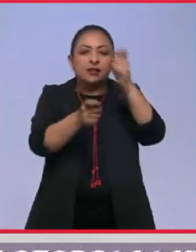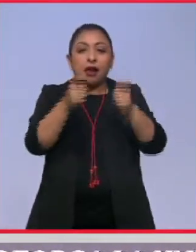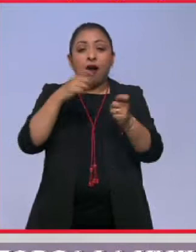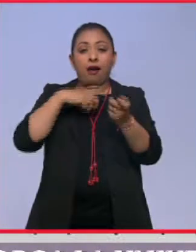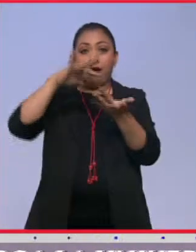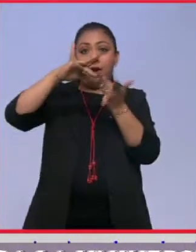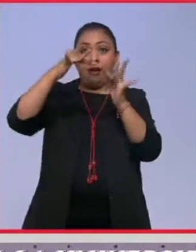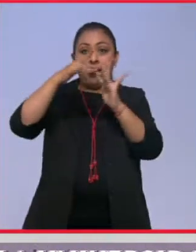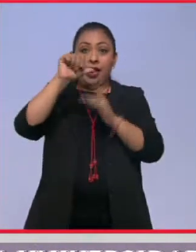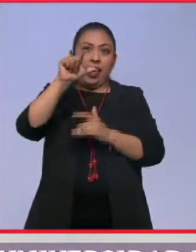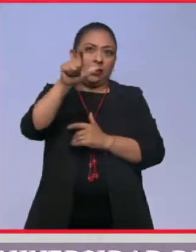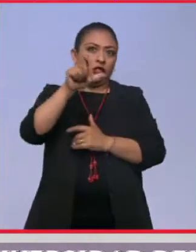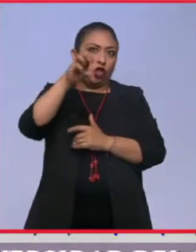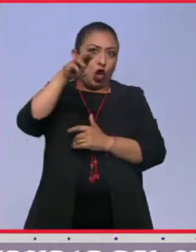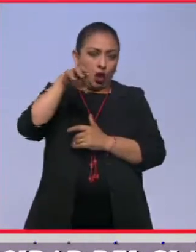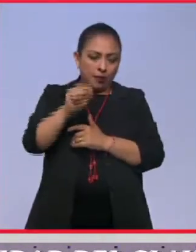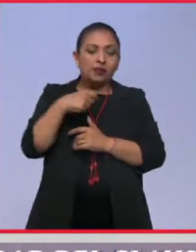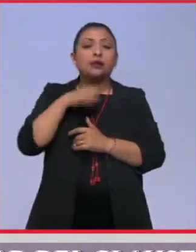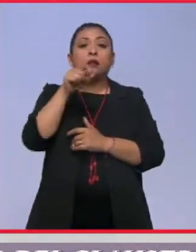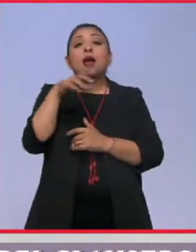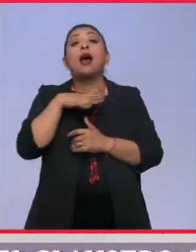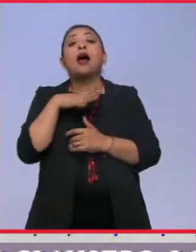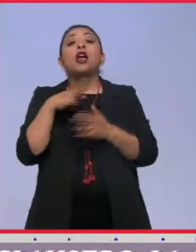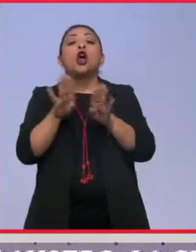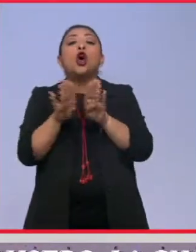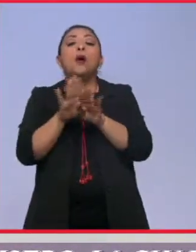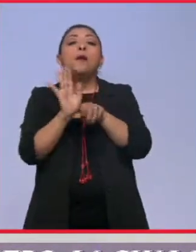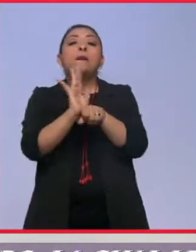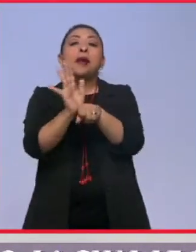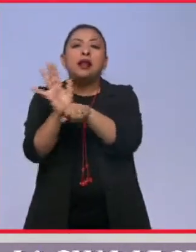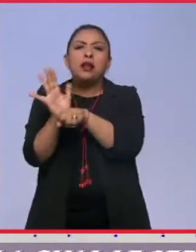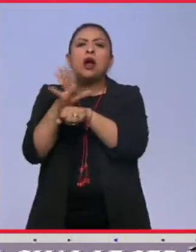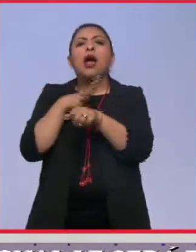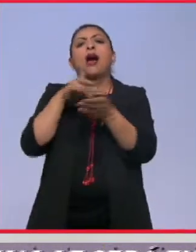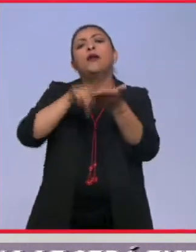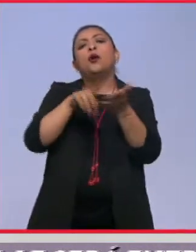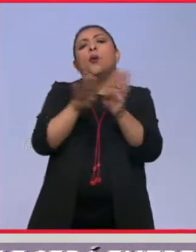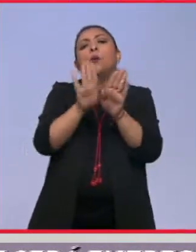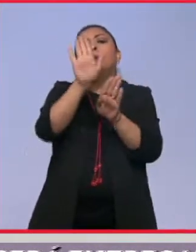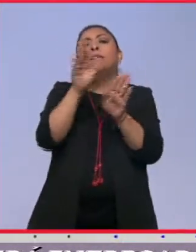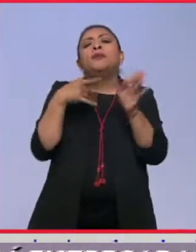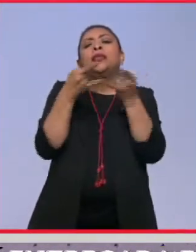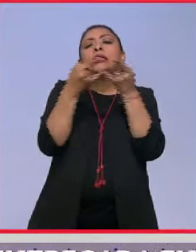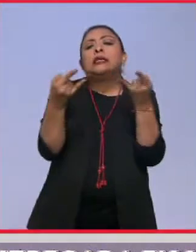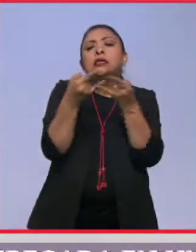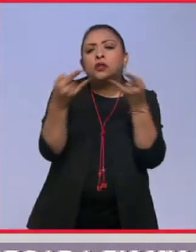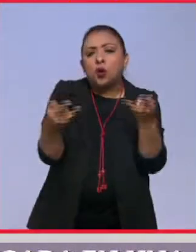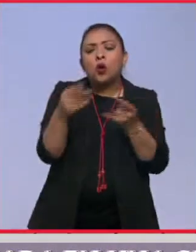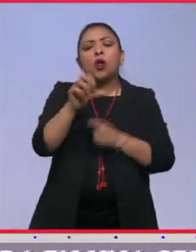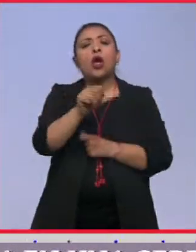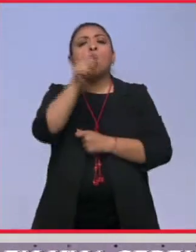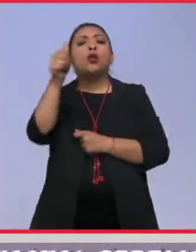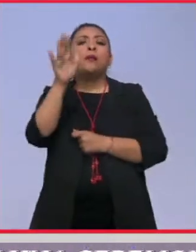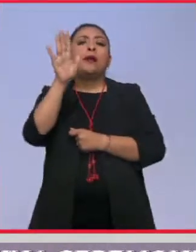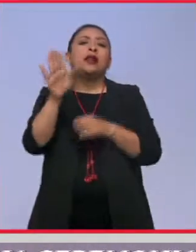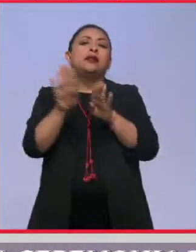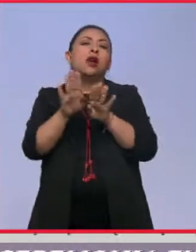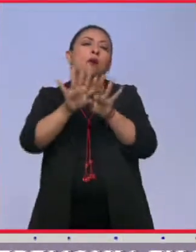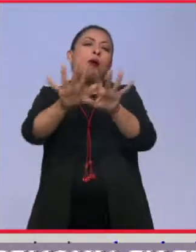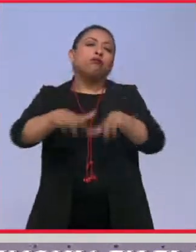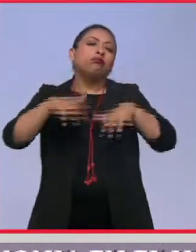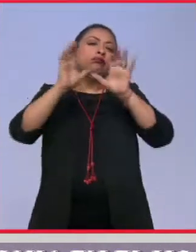axiomas, pero por otro lado están las películas donde se cuenta un cuento, hay otra película donde es un concierto donde se